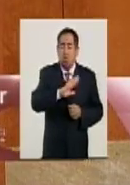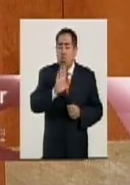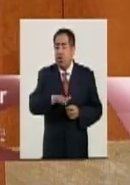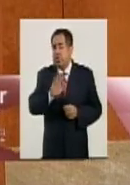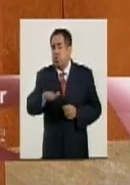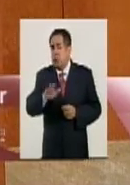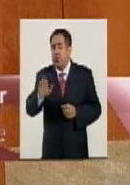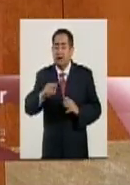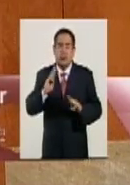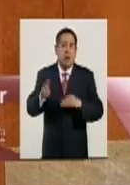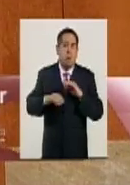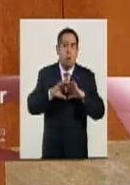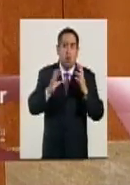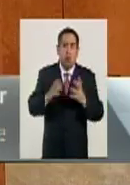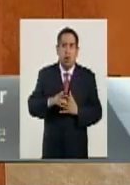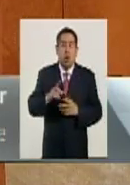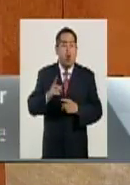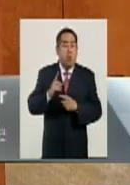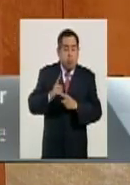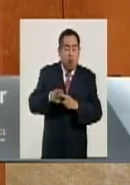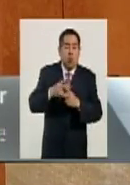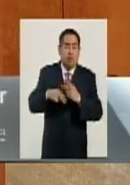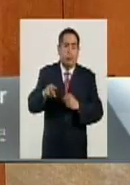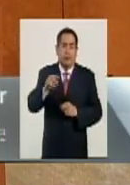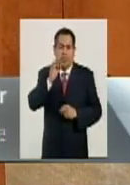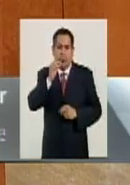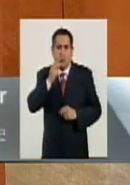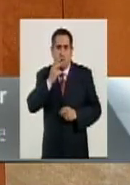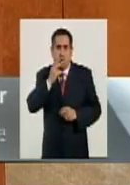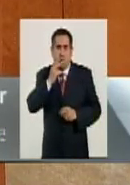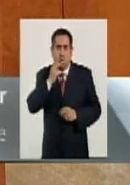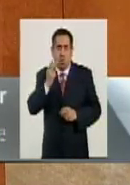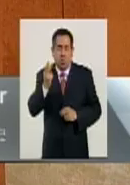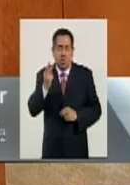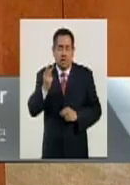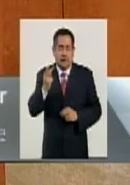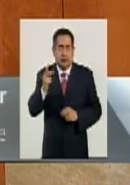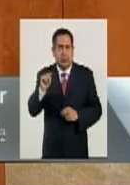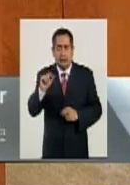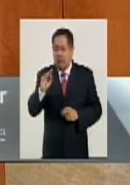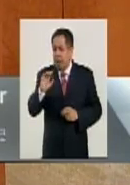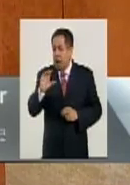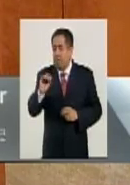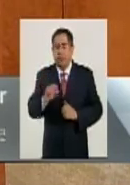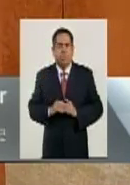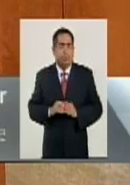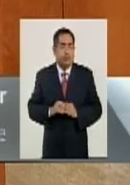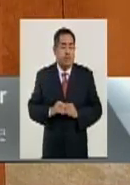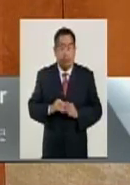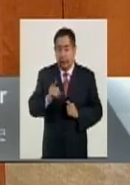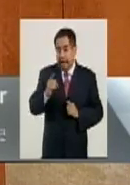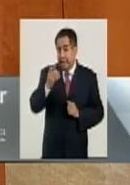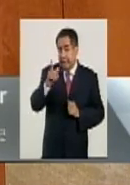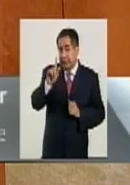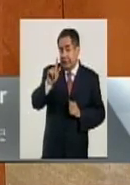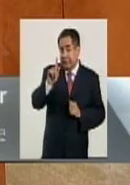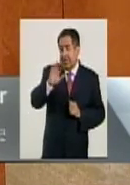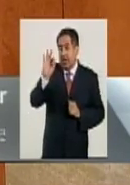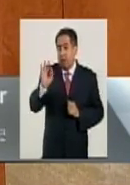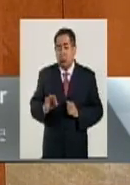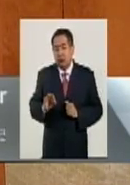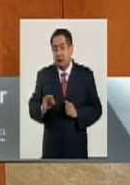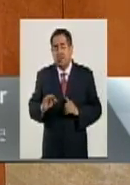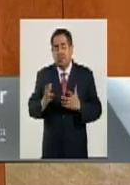a nivel mundial. Y en este caso, el 70%